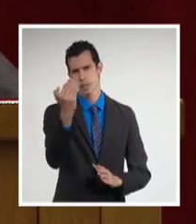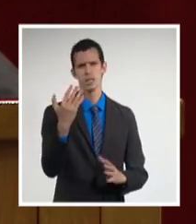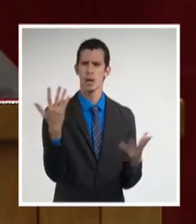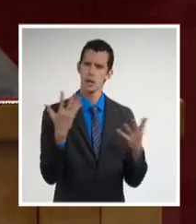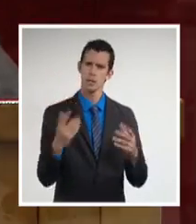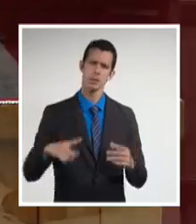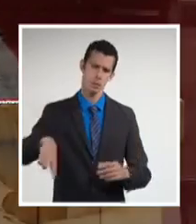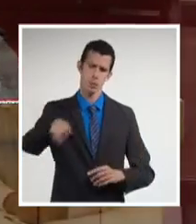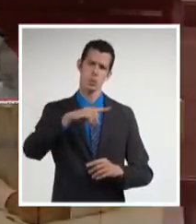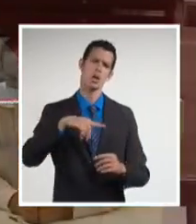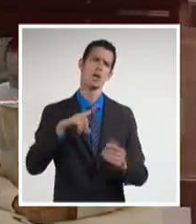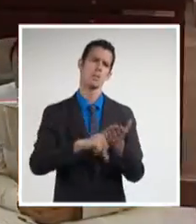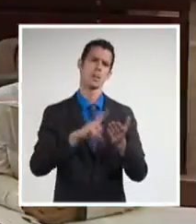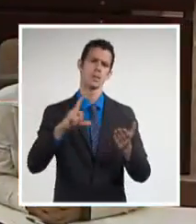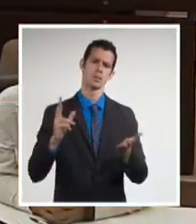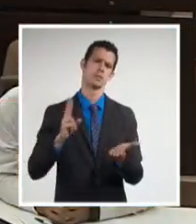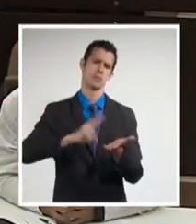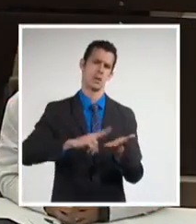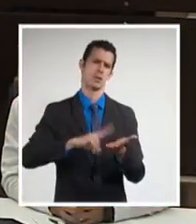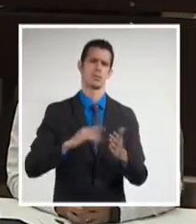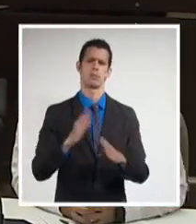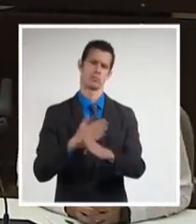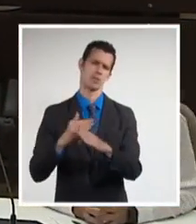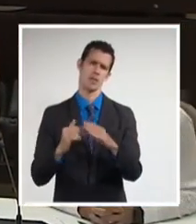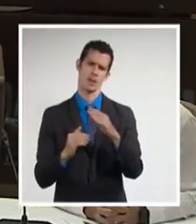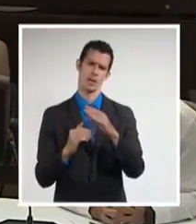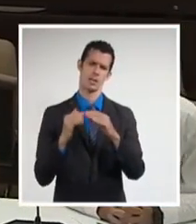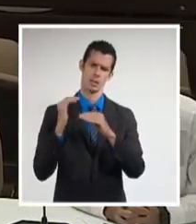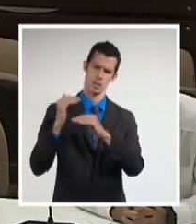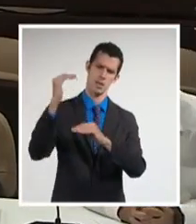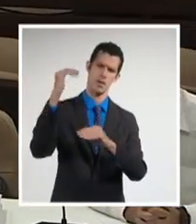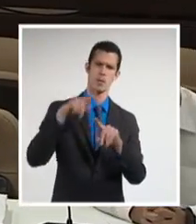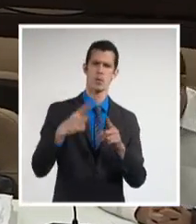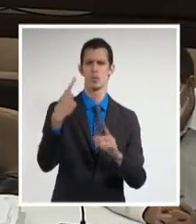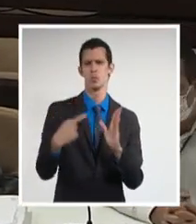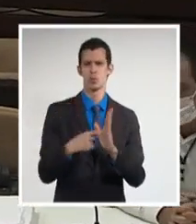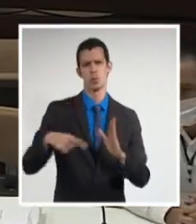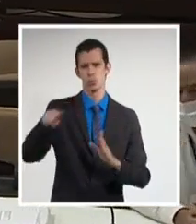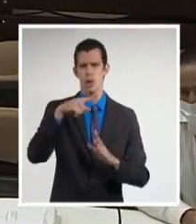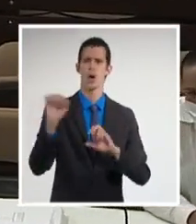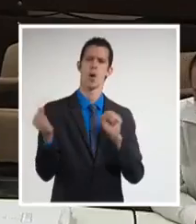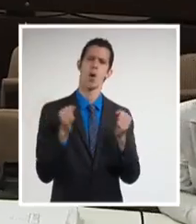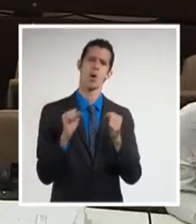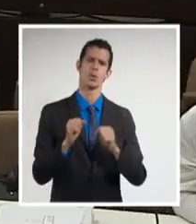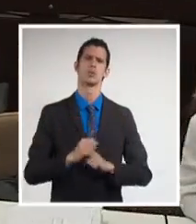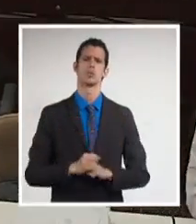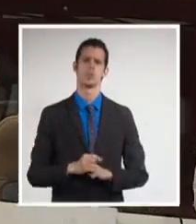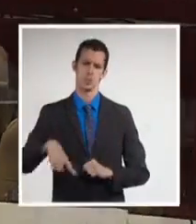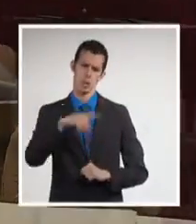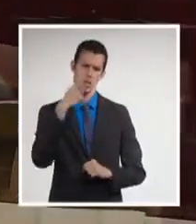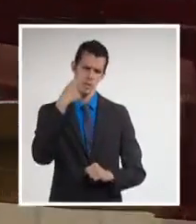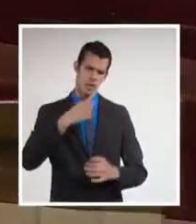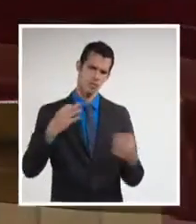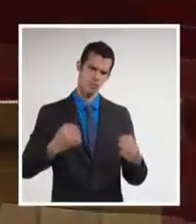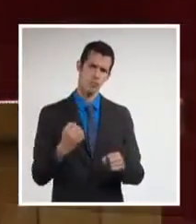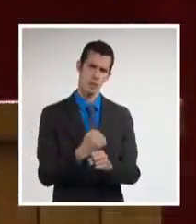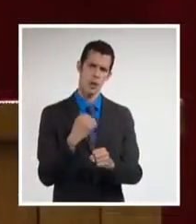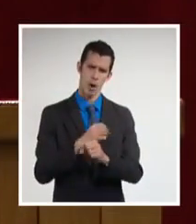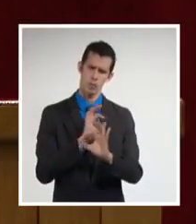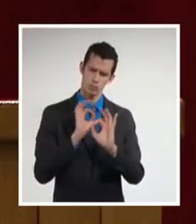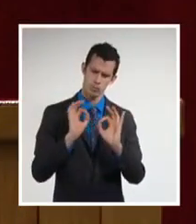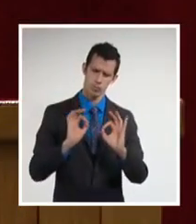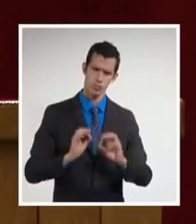gobierno a todos sus niveles que entendieron qué significa ir a la vanguardia y lo están cumpliendo muy dignamente.